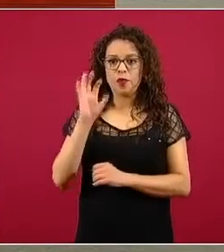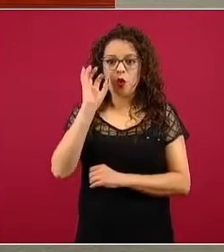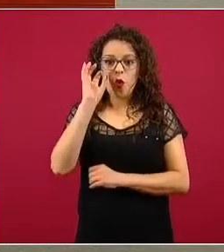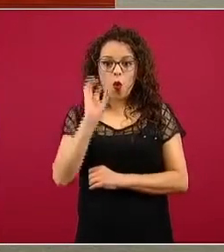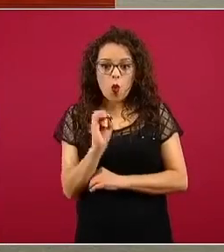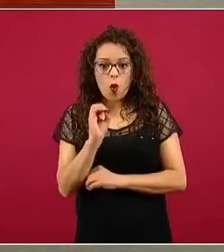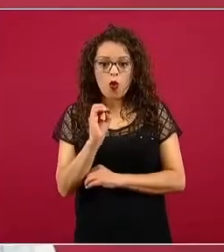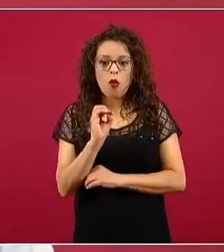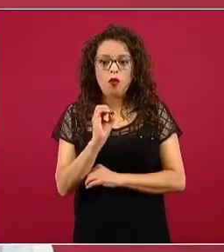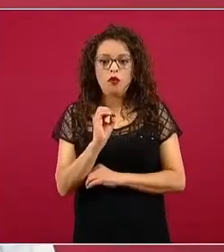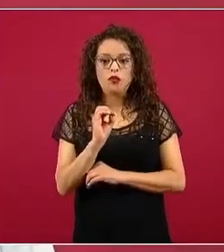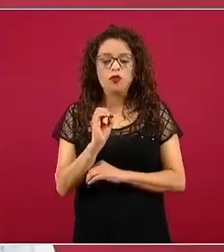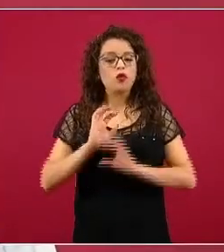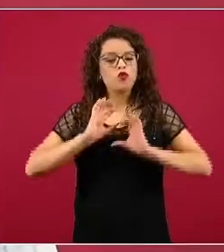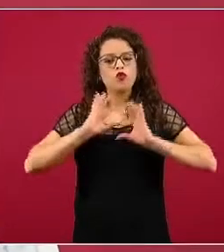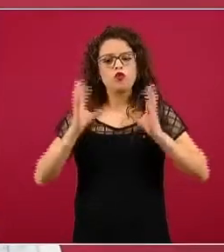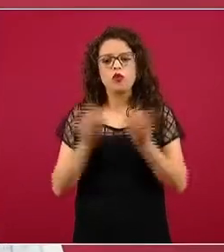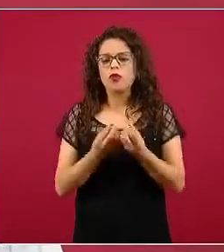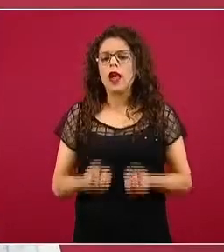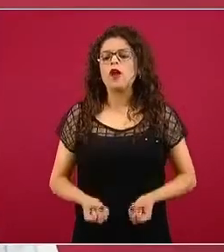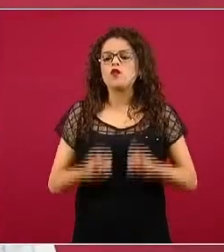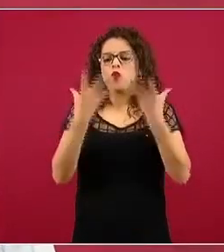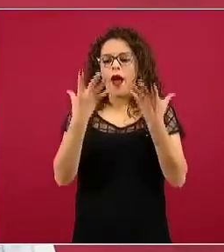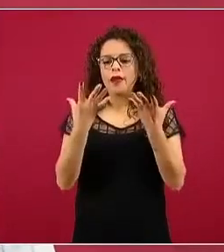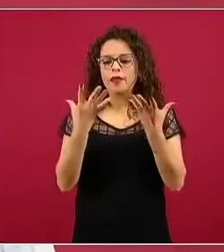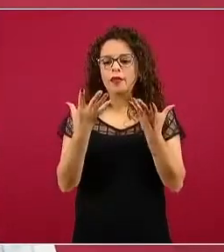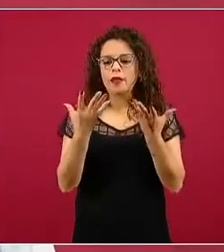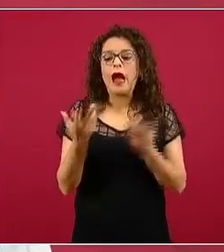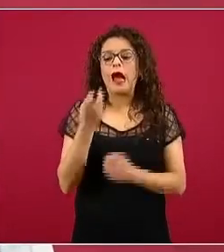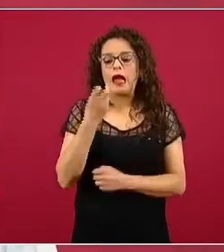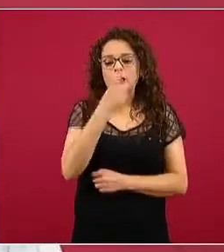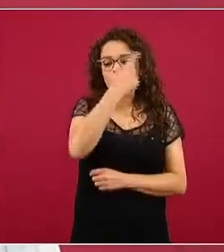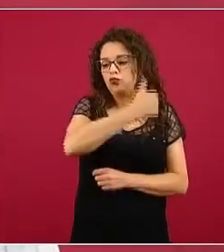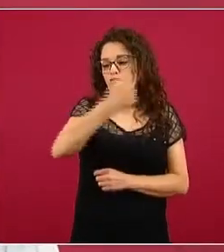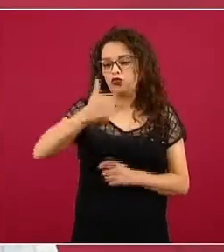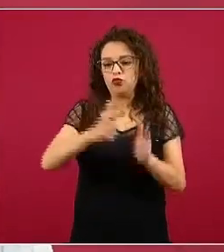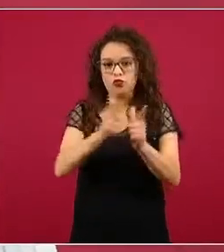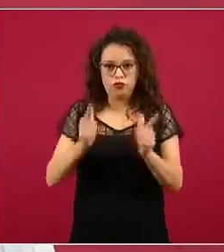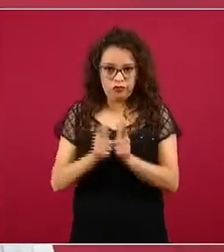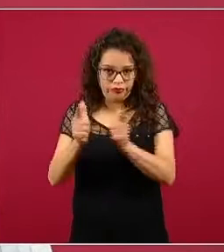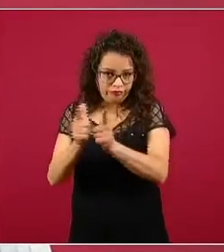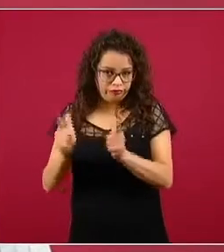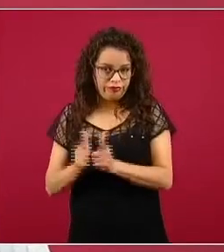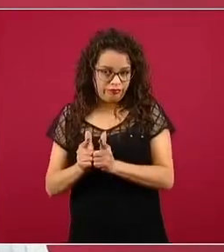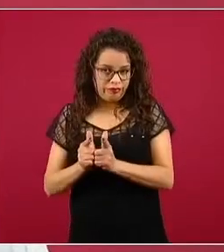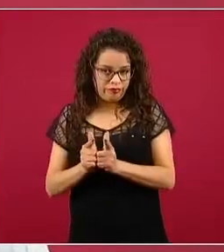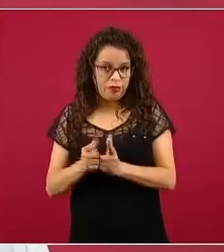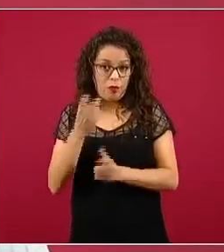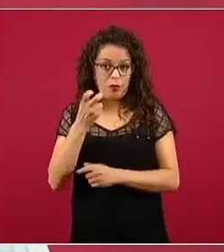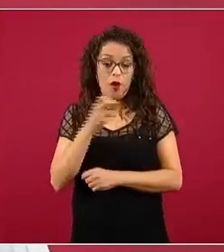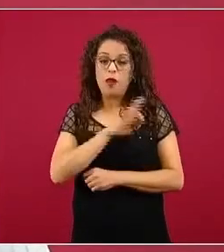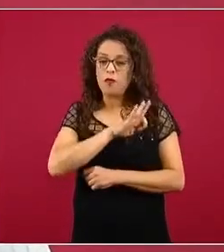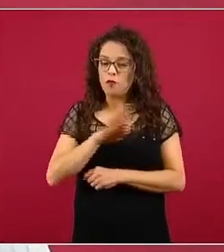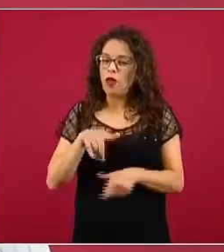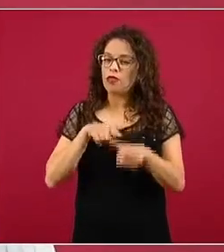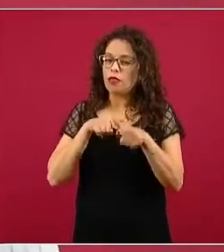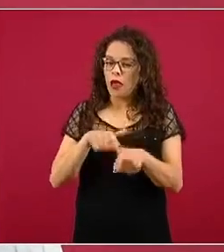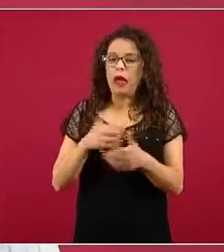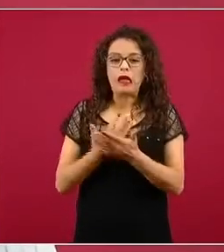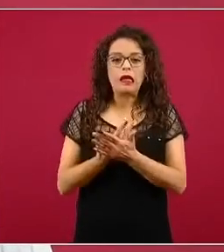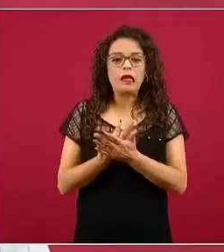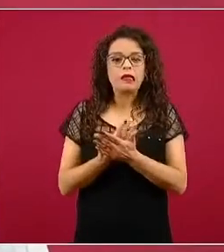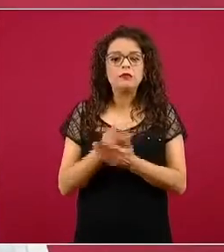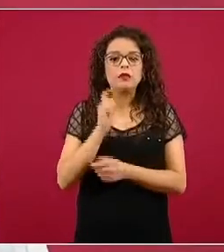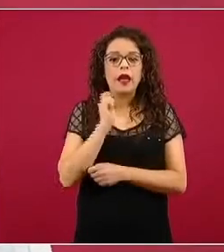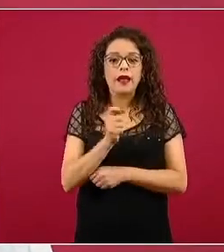las cantidades totales finales para cada uno de estos grupos. Entonces podemos esperar todavía, digamos, movimiento en